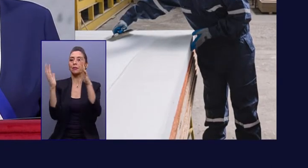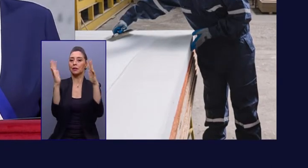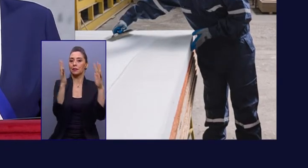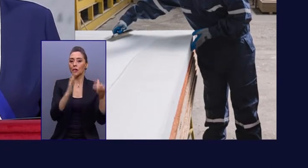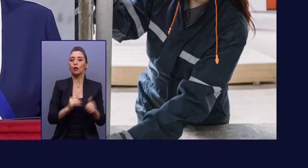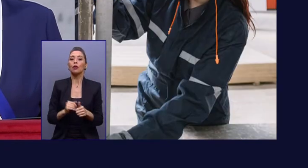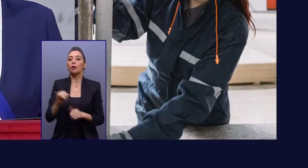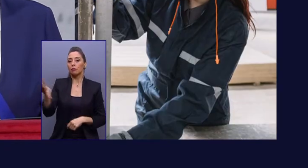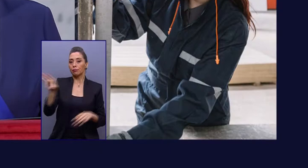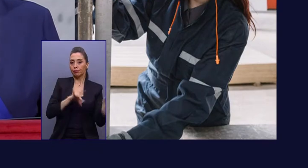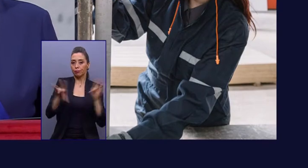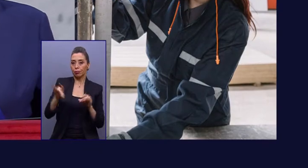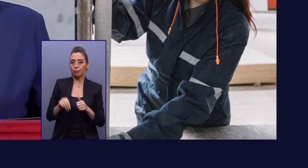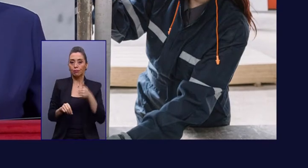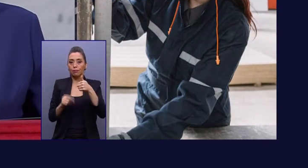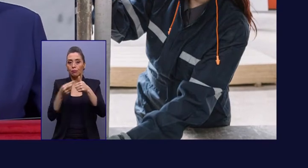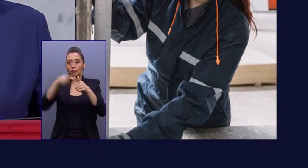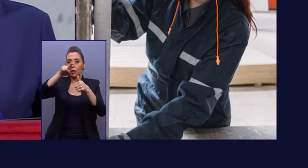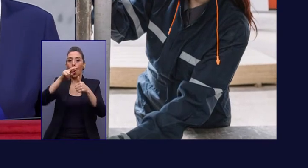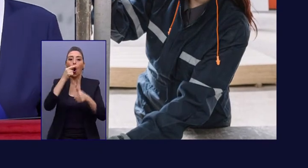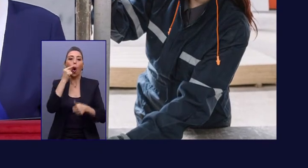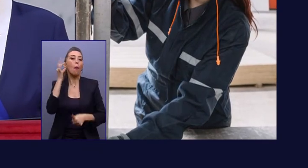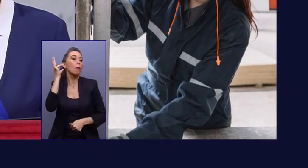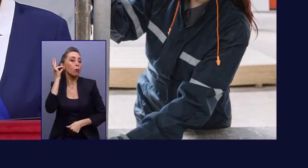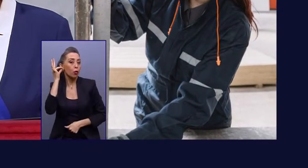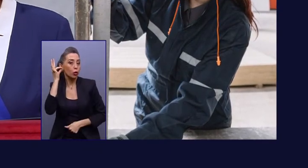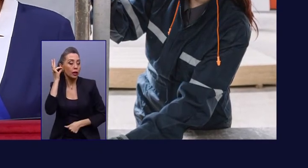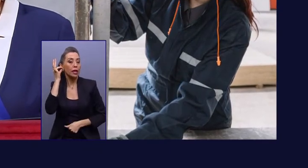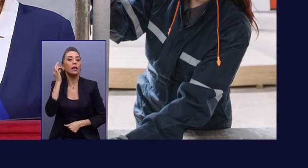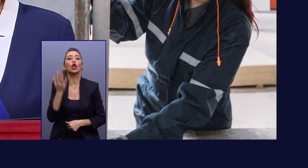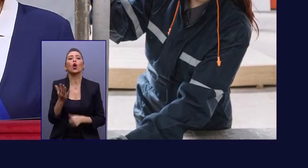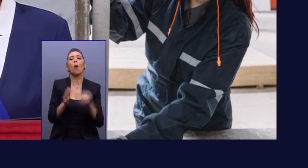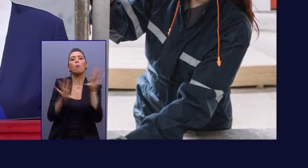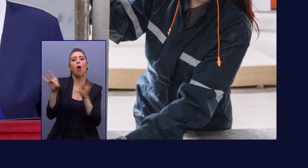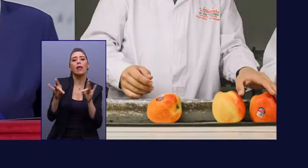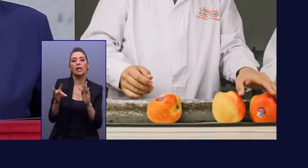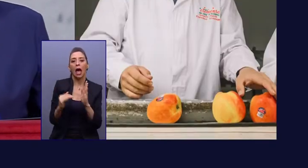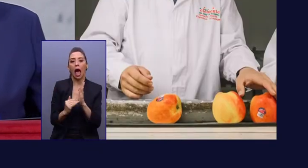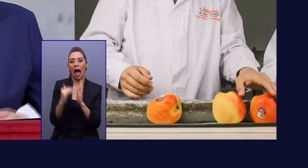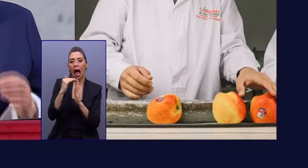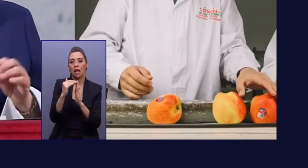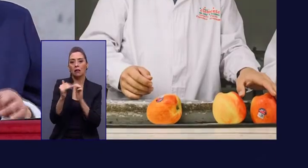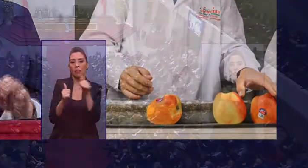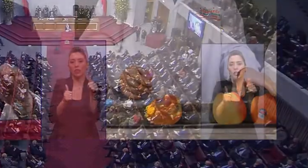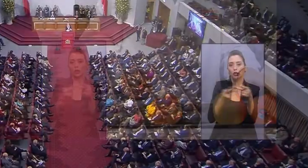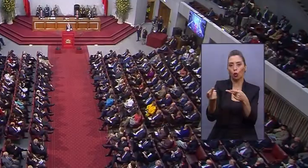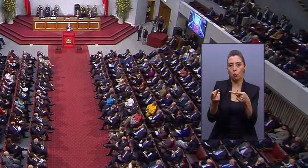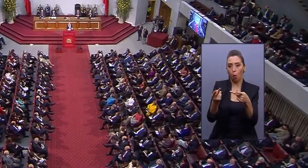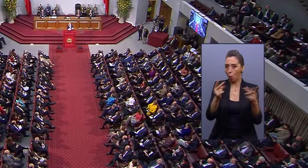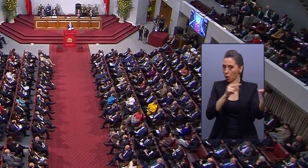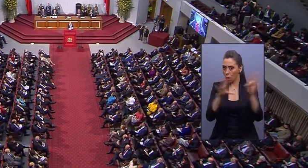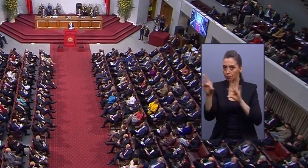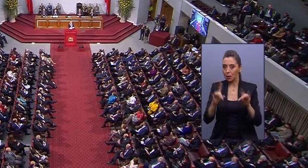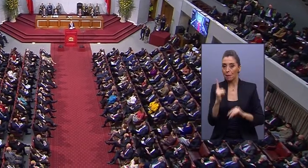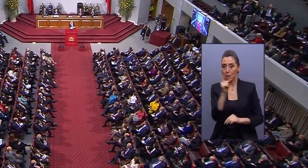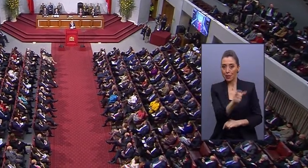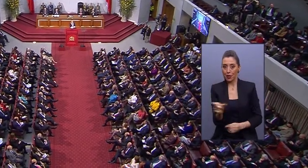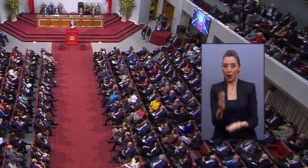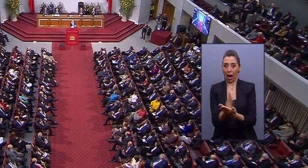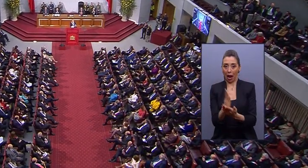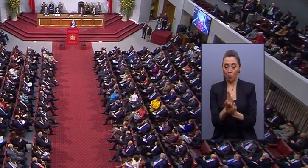Con rectores o rectoras nombrados por la alta dirección pública, de manera que los primeros alumnos empiecen a